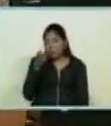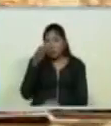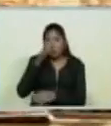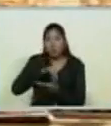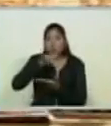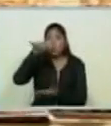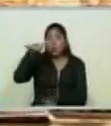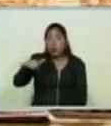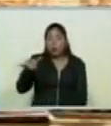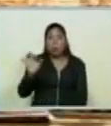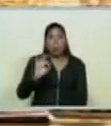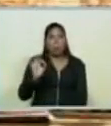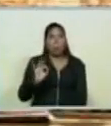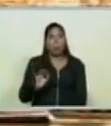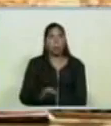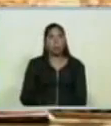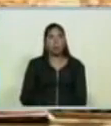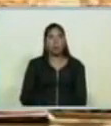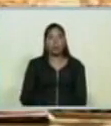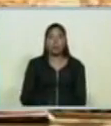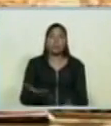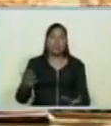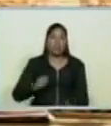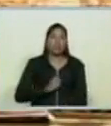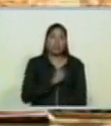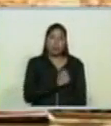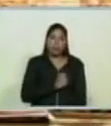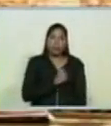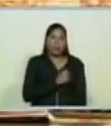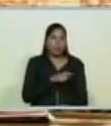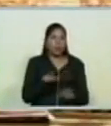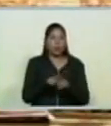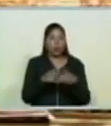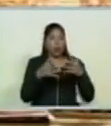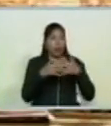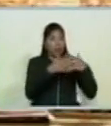Nosotros lamentamos que Puerto Rico sea colonia de los Estados Unidos.